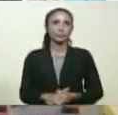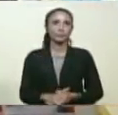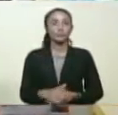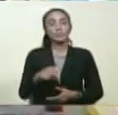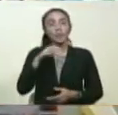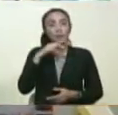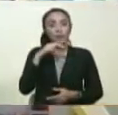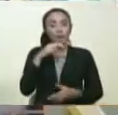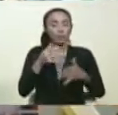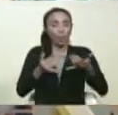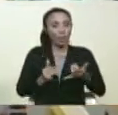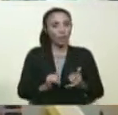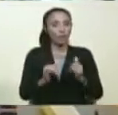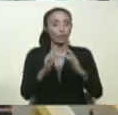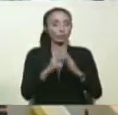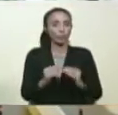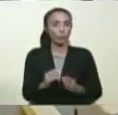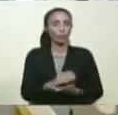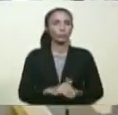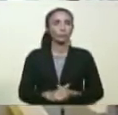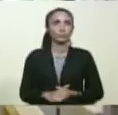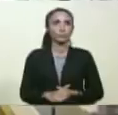nietas, que por ellos es que hacemos